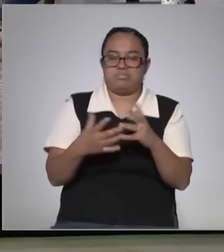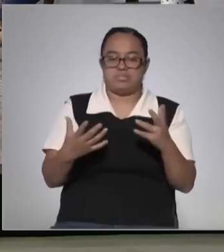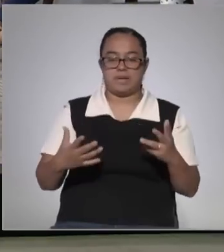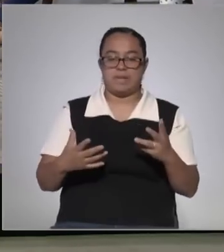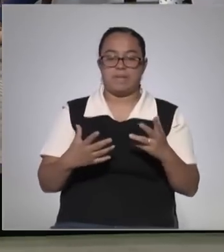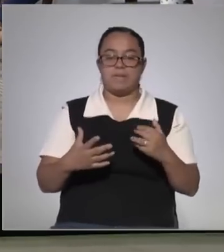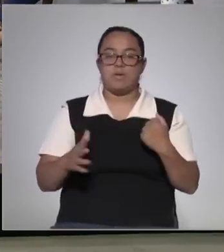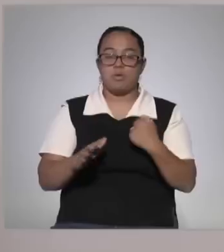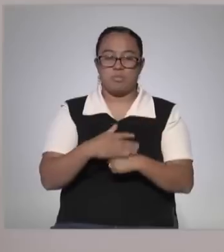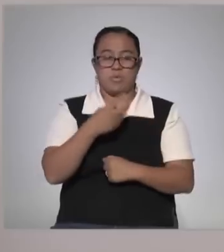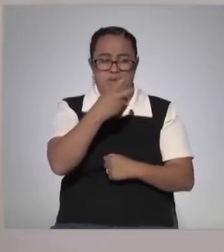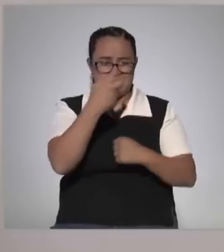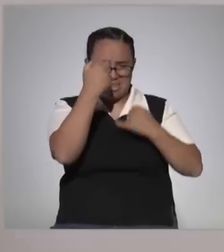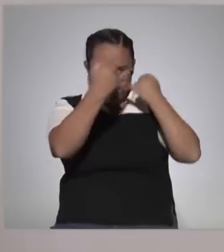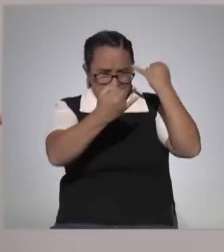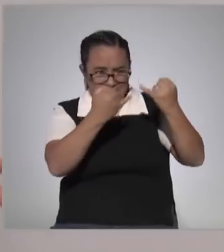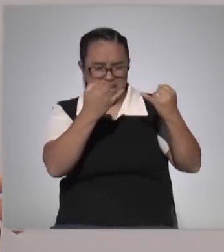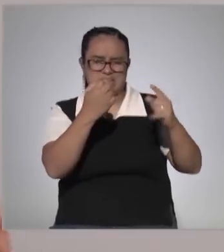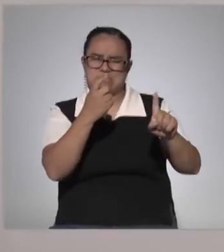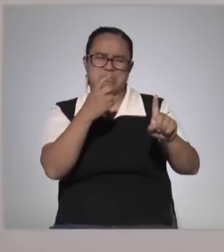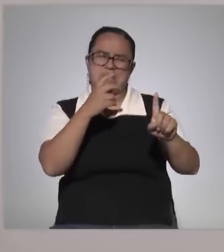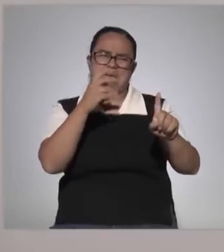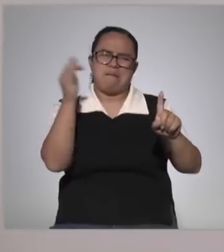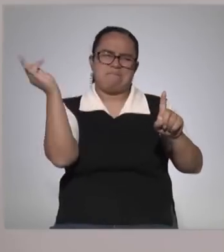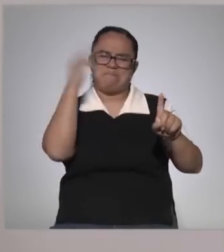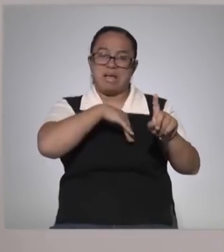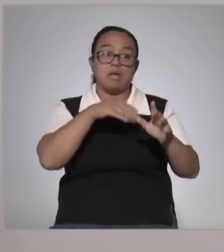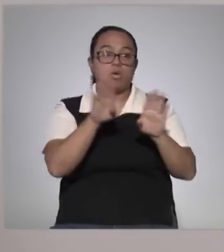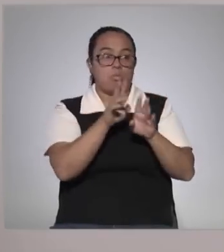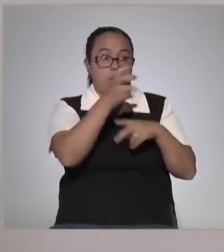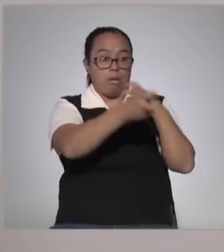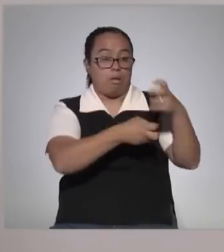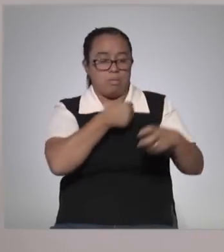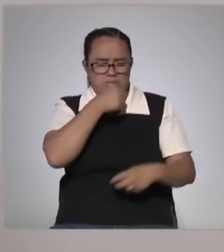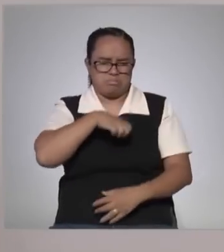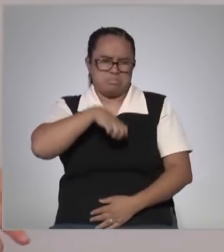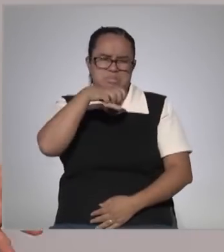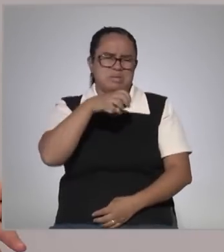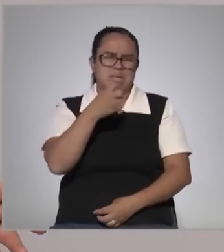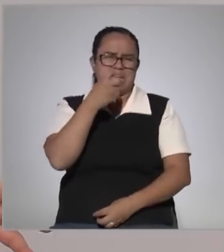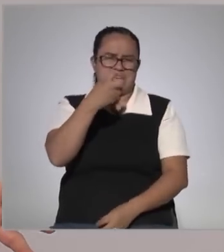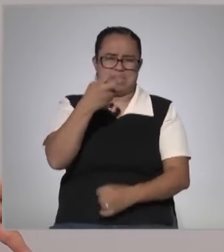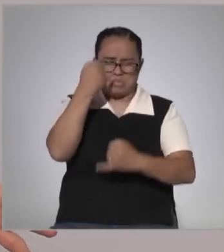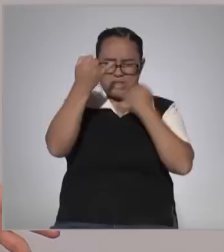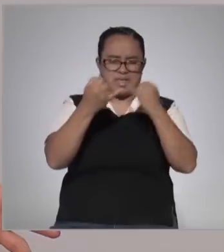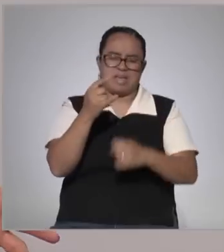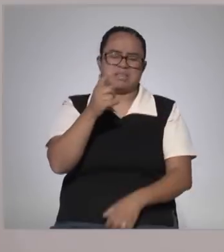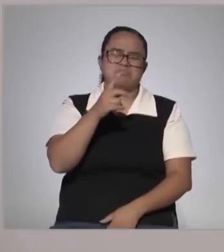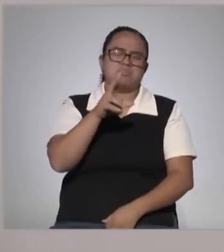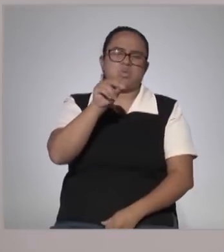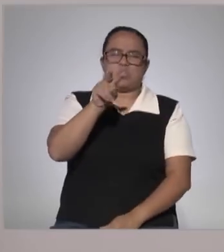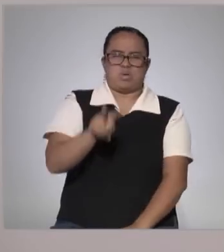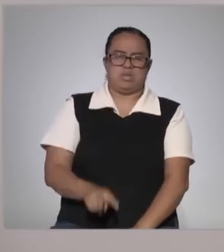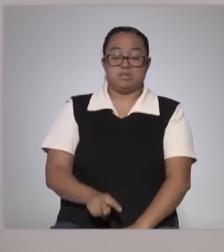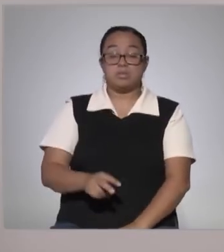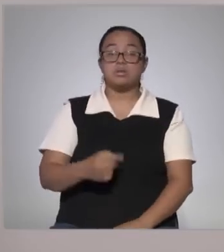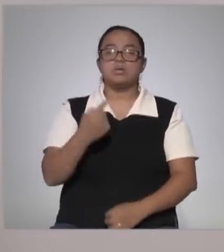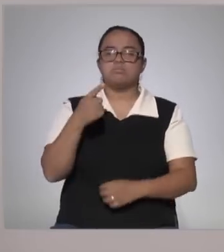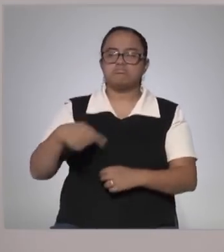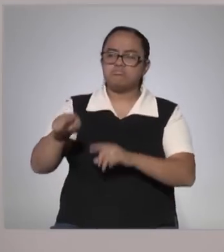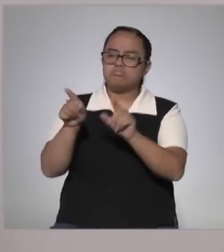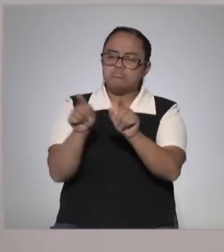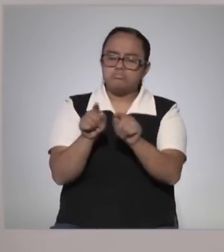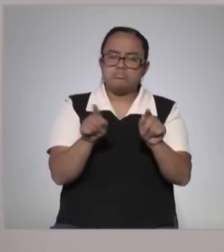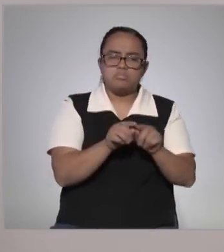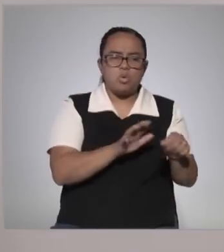todo desmitificar y que pusiéramos sobre la mesa estos prejuicios que pueden existir. Así que procedamos a las conclusiones. ¿Cuál es el mensaje final a